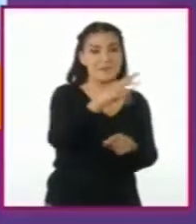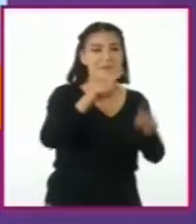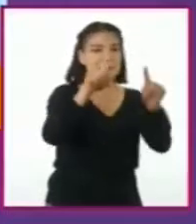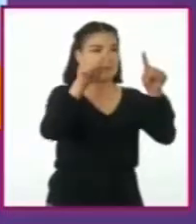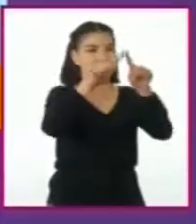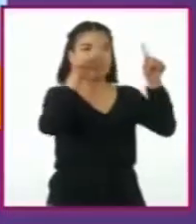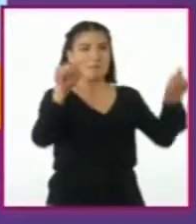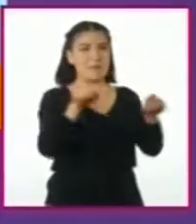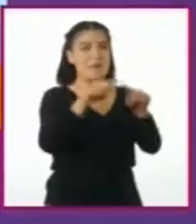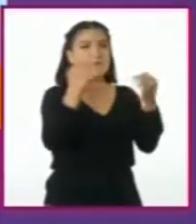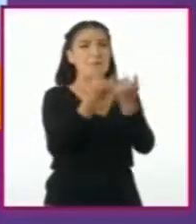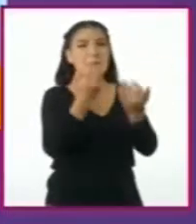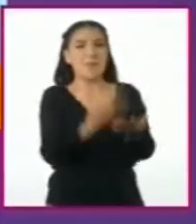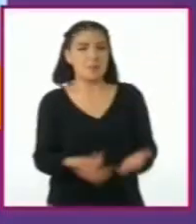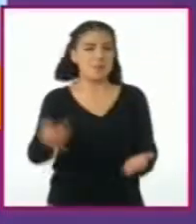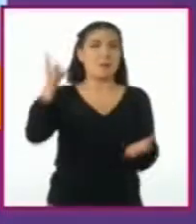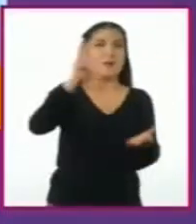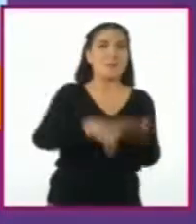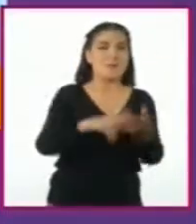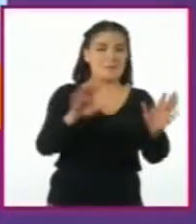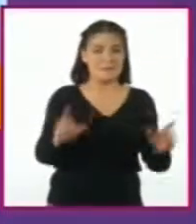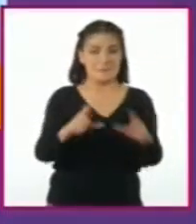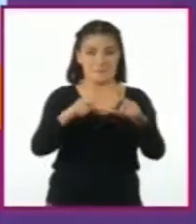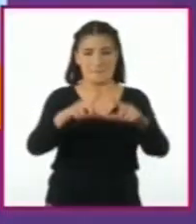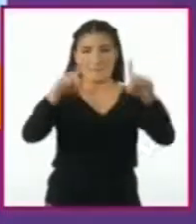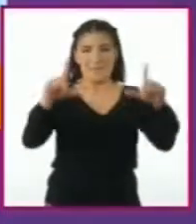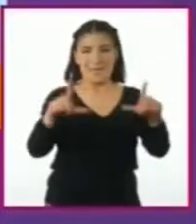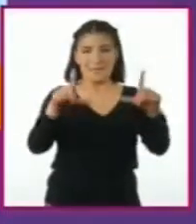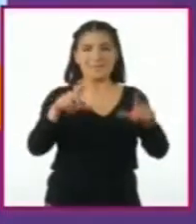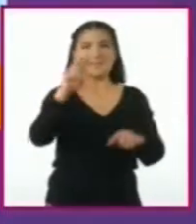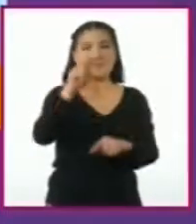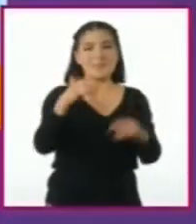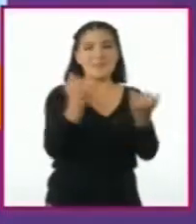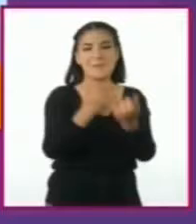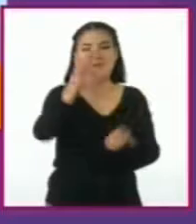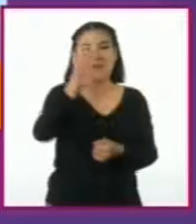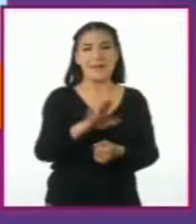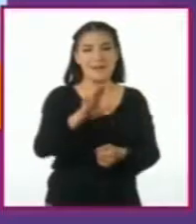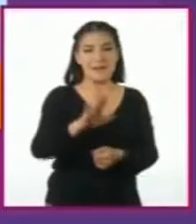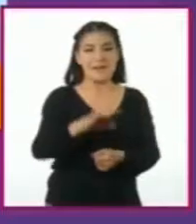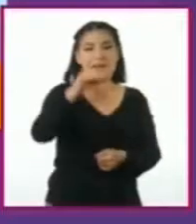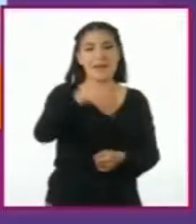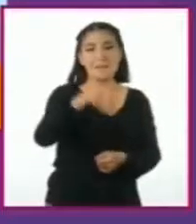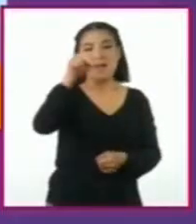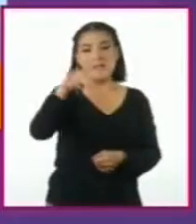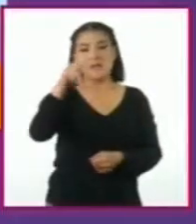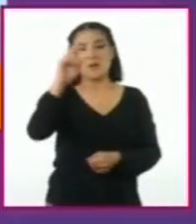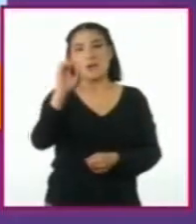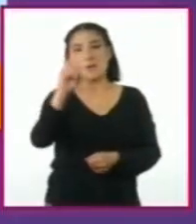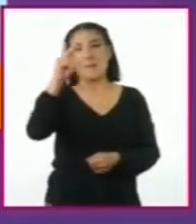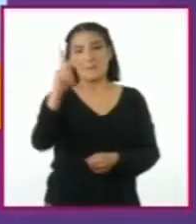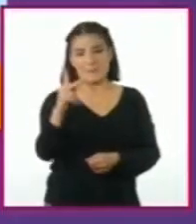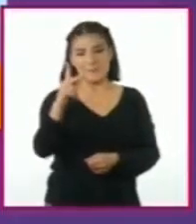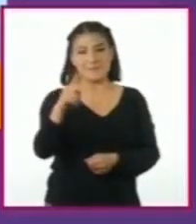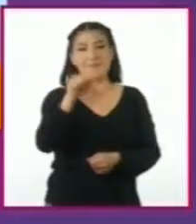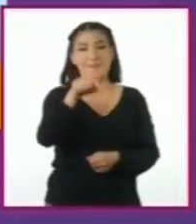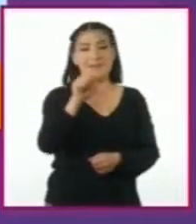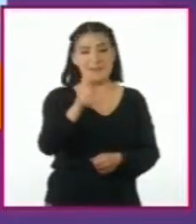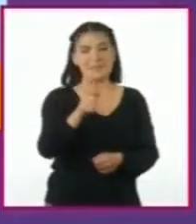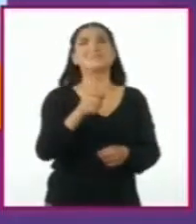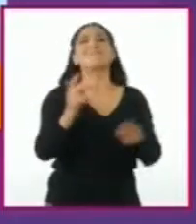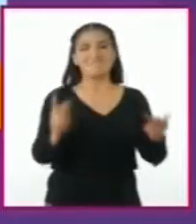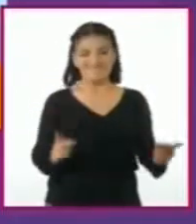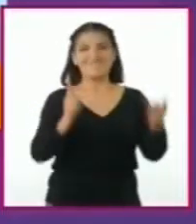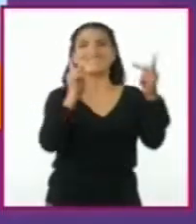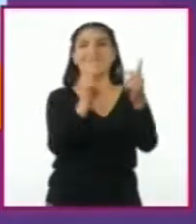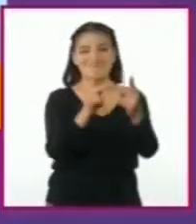al doble, obteniendo como resultado el cuadrilátero MNOP. Por lo tanto,